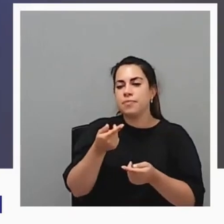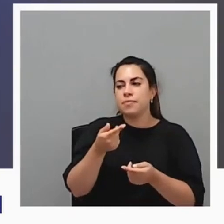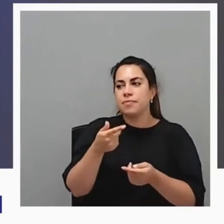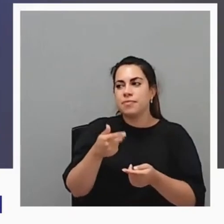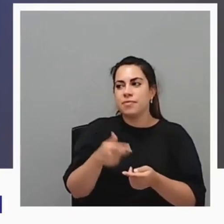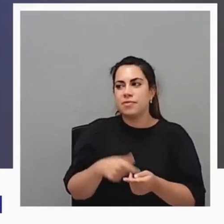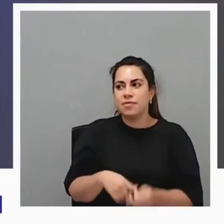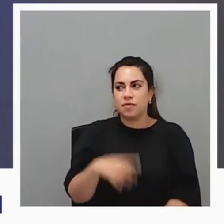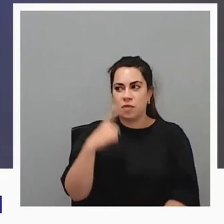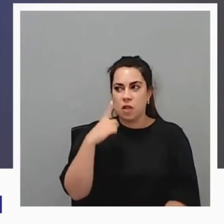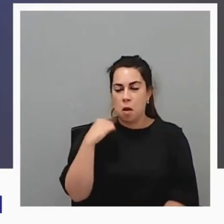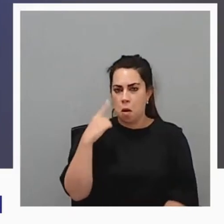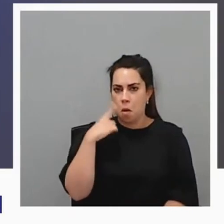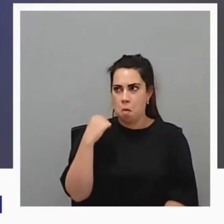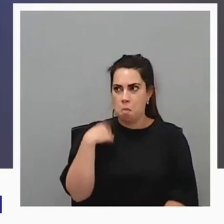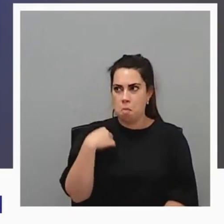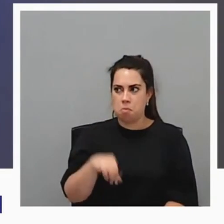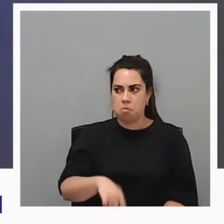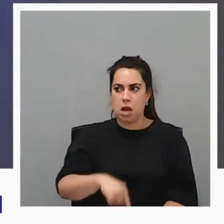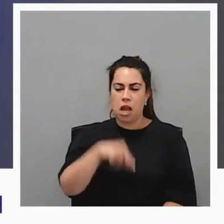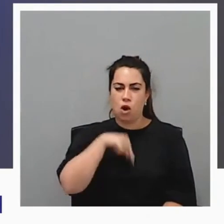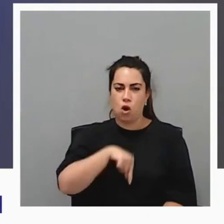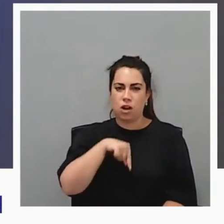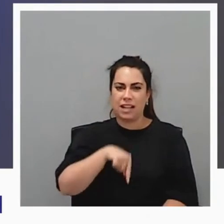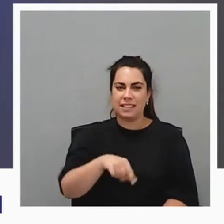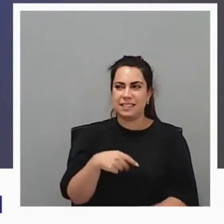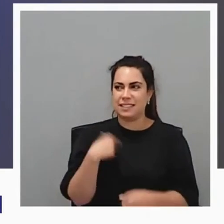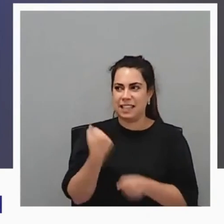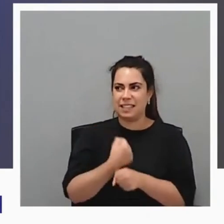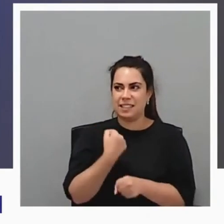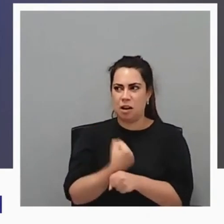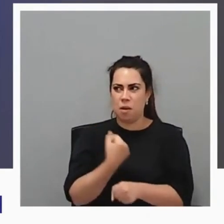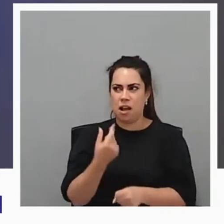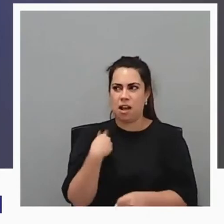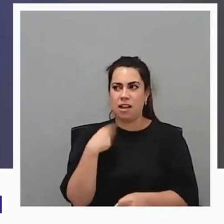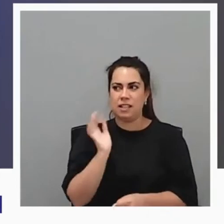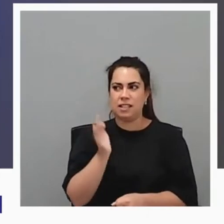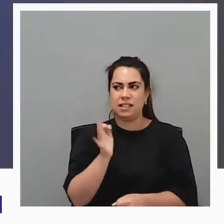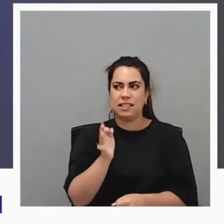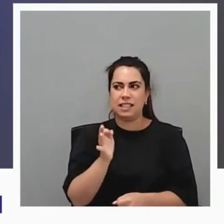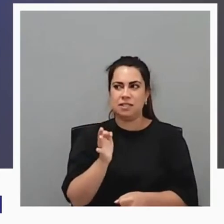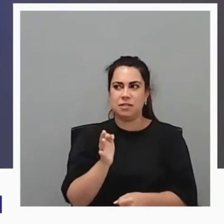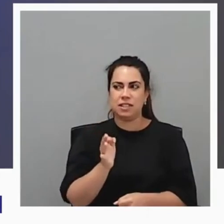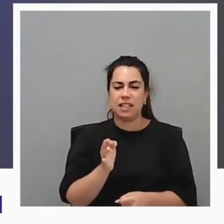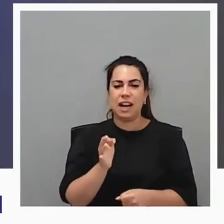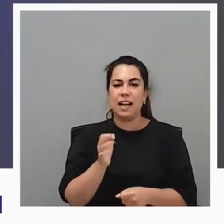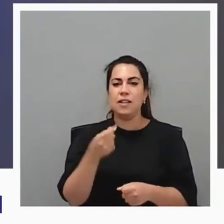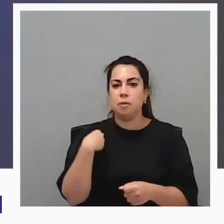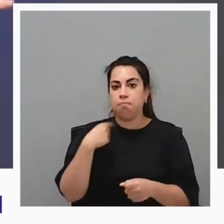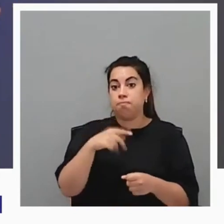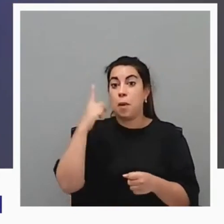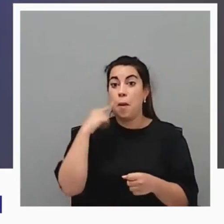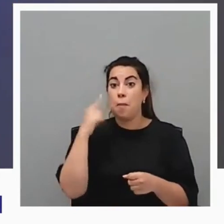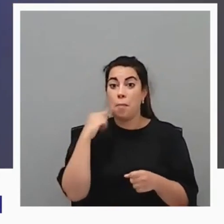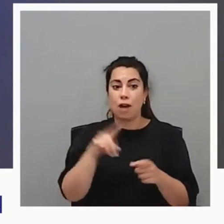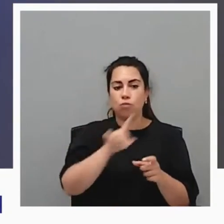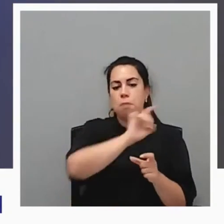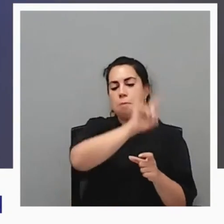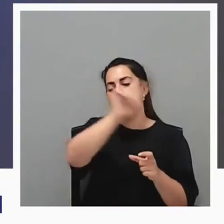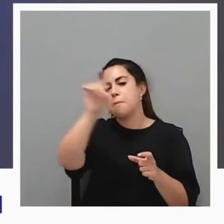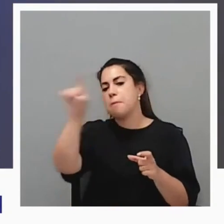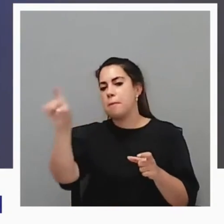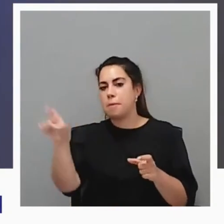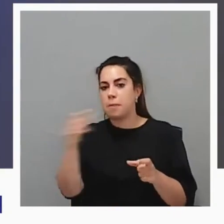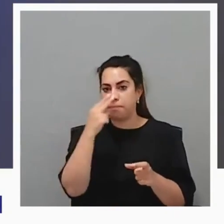y recorrí en los últimos 8 años, creo que son 67 países de todo el mundo, visitando bancos y tal. Bueno, pues recientemente, justo antes